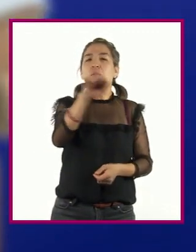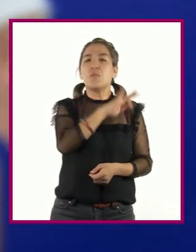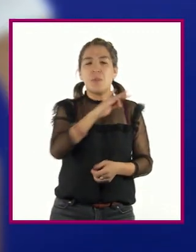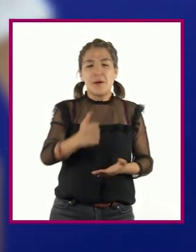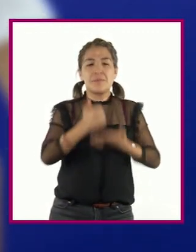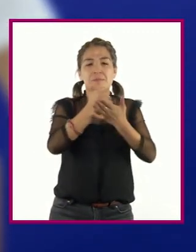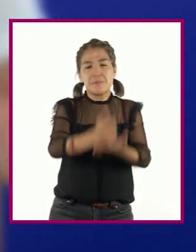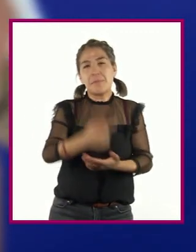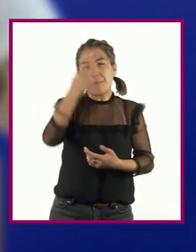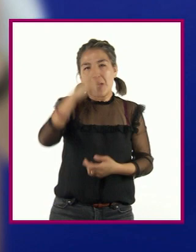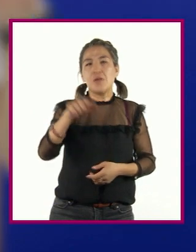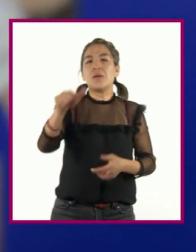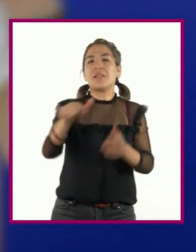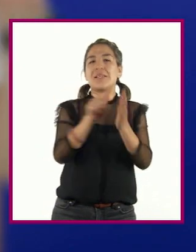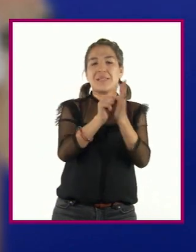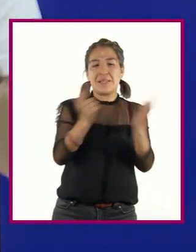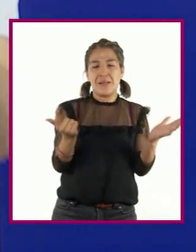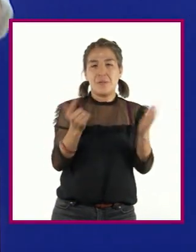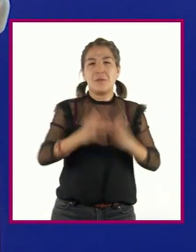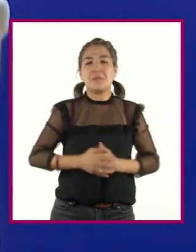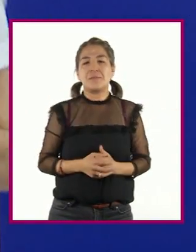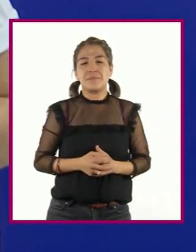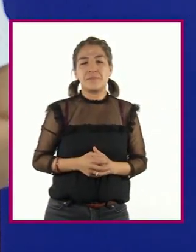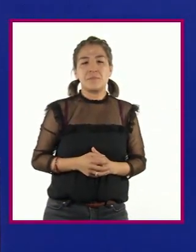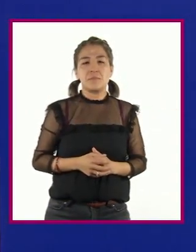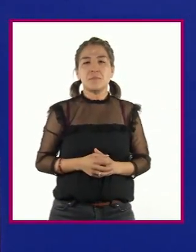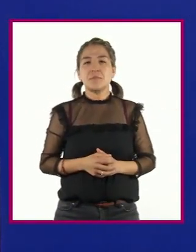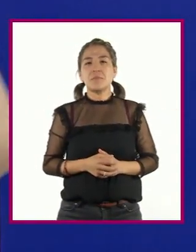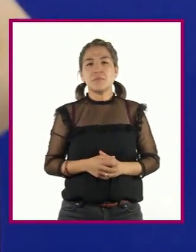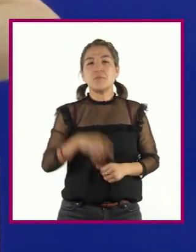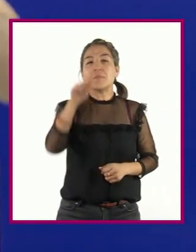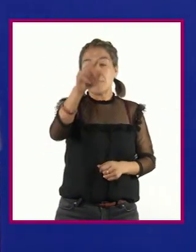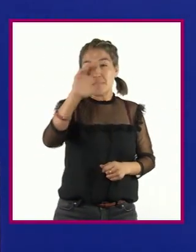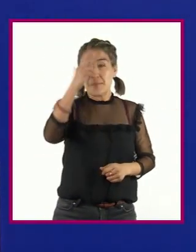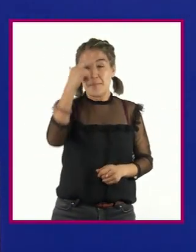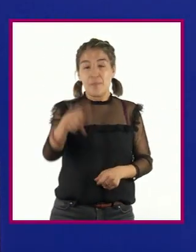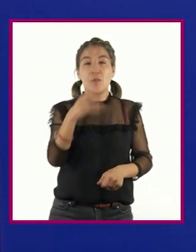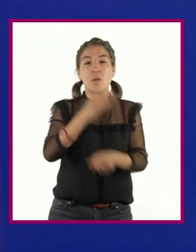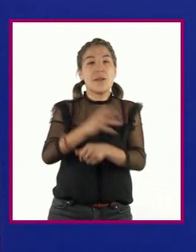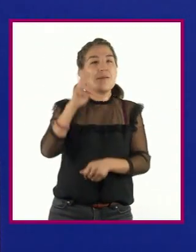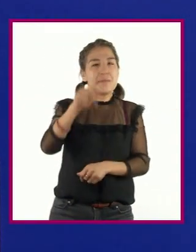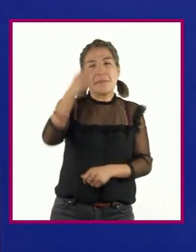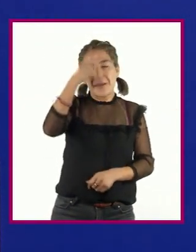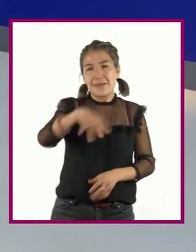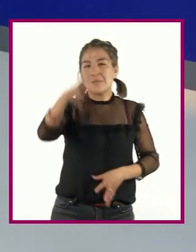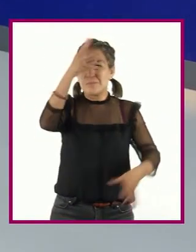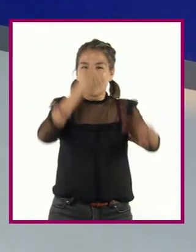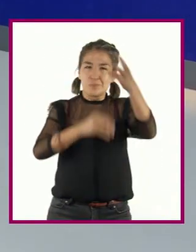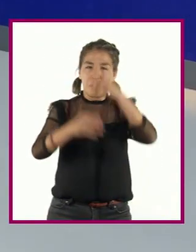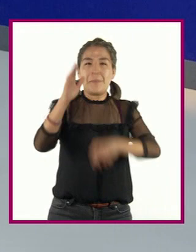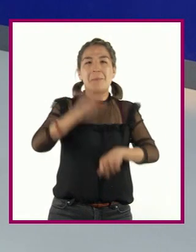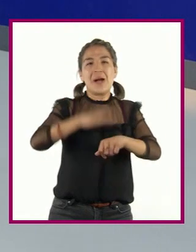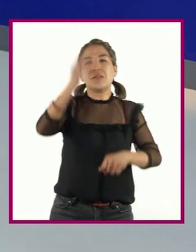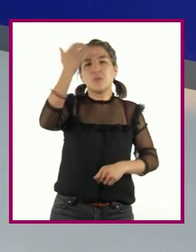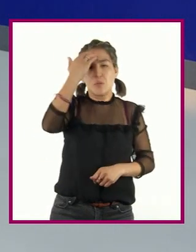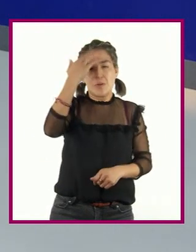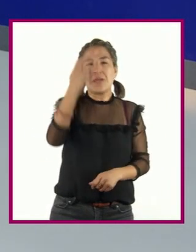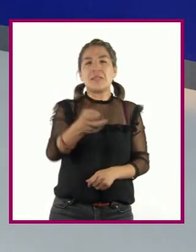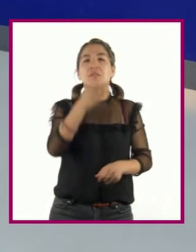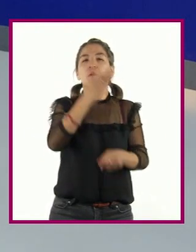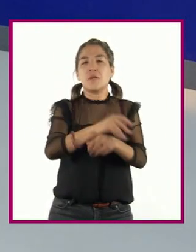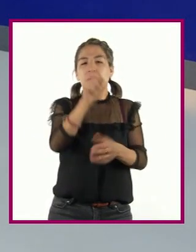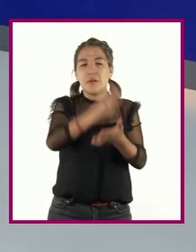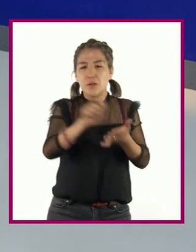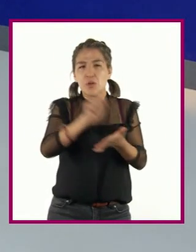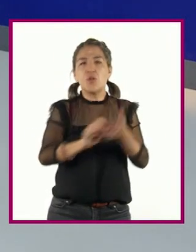ayudarles tener a la mano su libro de texto. Recuerden que todo lo que vean es para reforzar su conocimiento, así que les recomiendo llevar un registro de